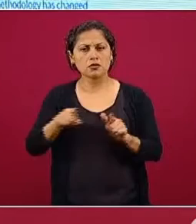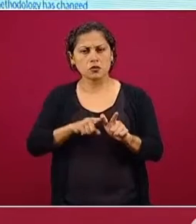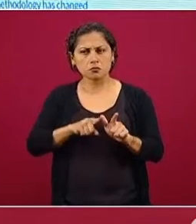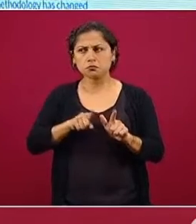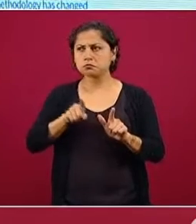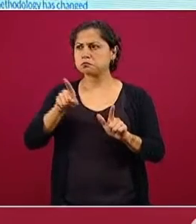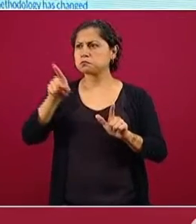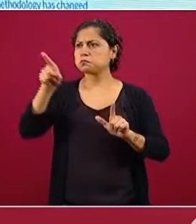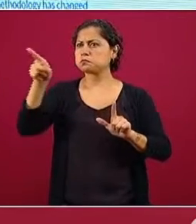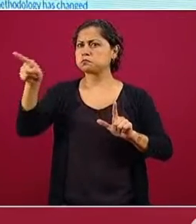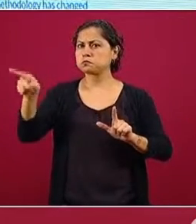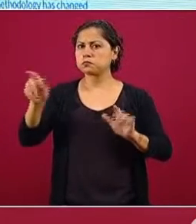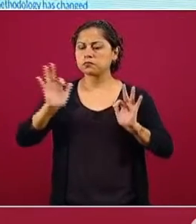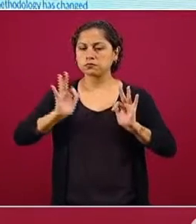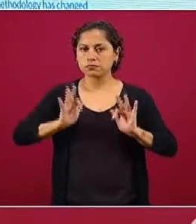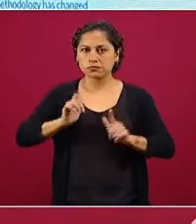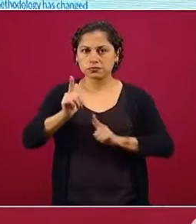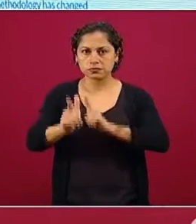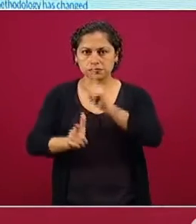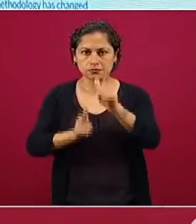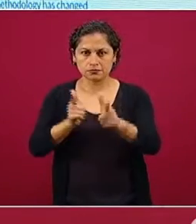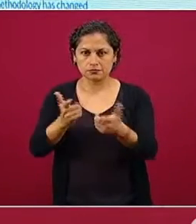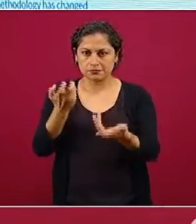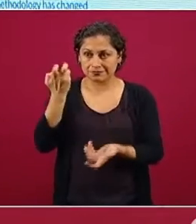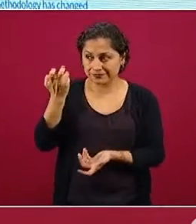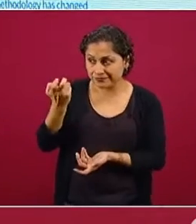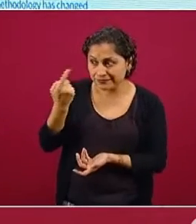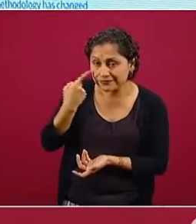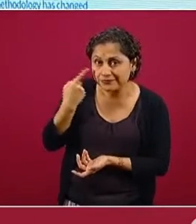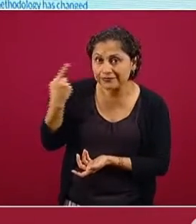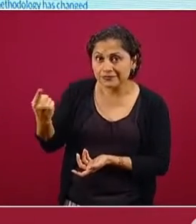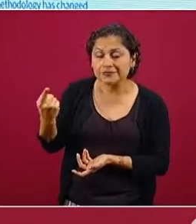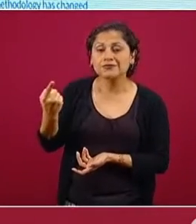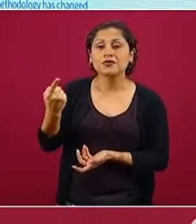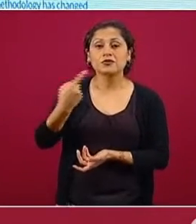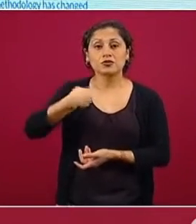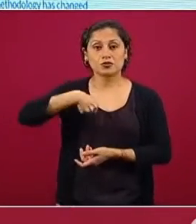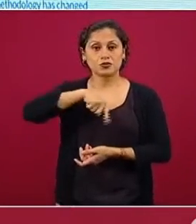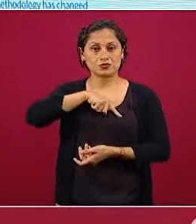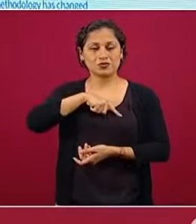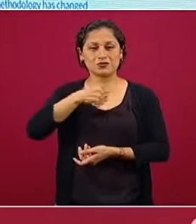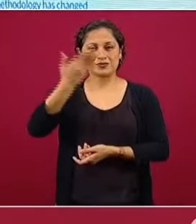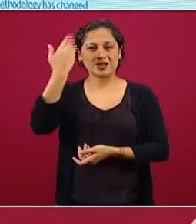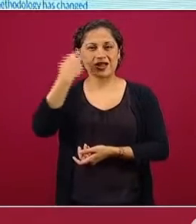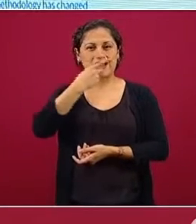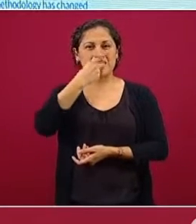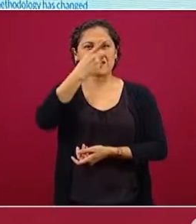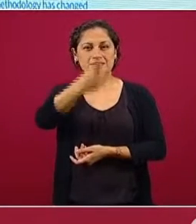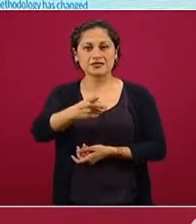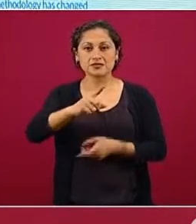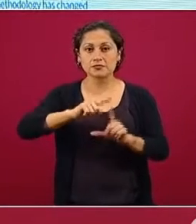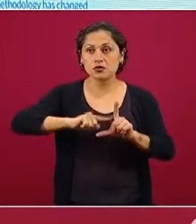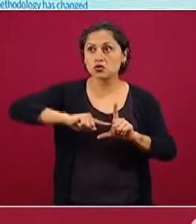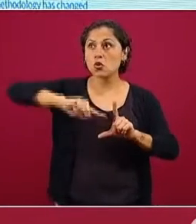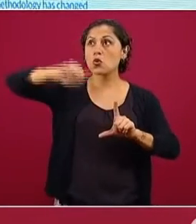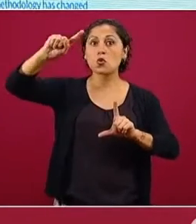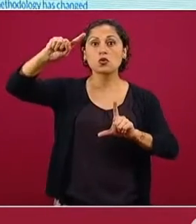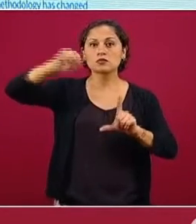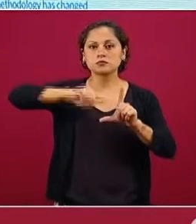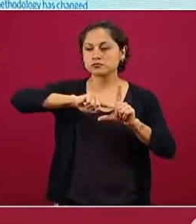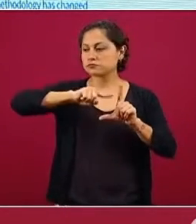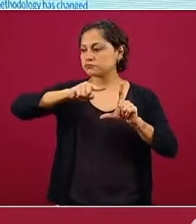Esta es otra de las señales que hemos dicho también muchas veces del famoso aplanamiento de la curva. Esto representa